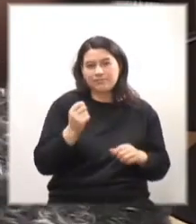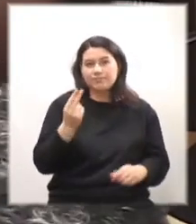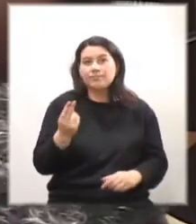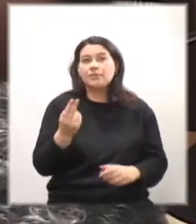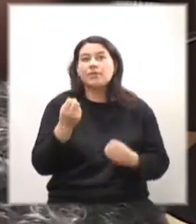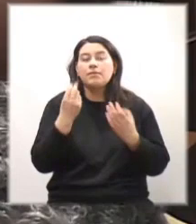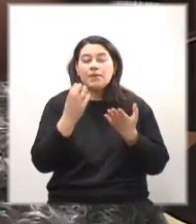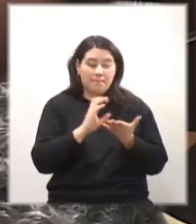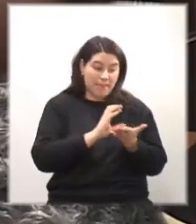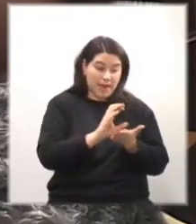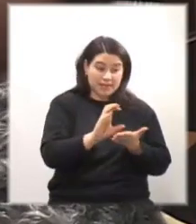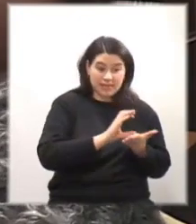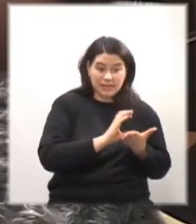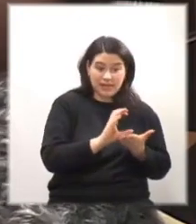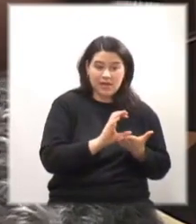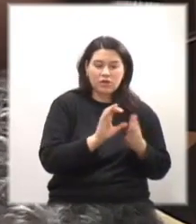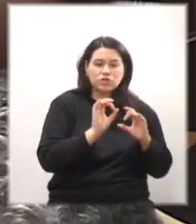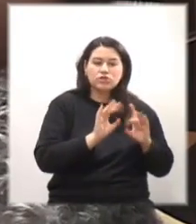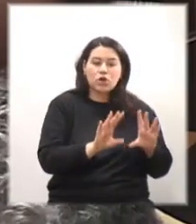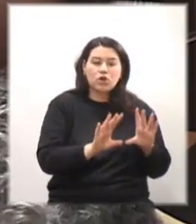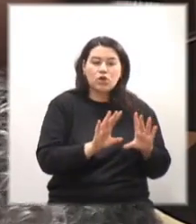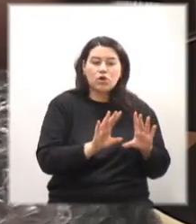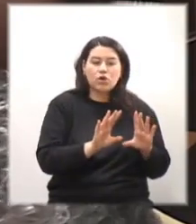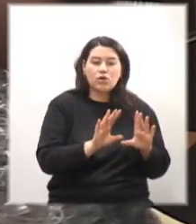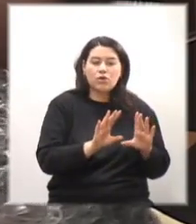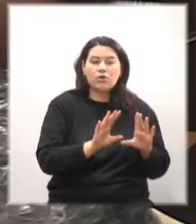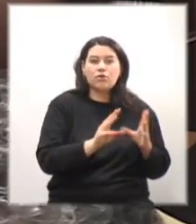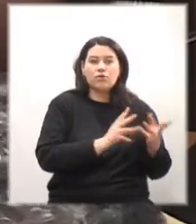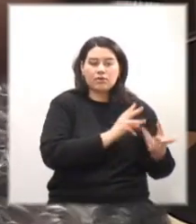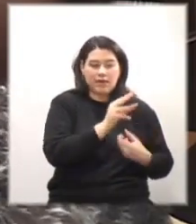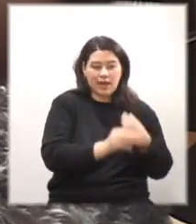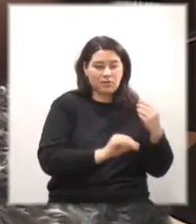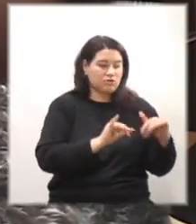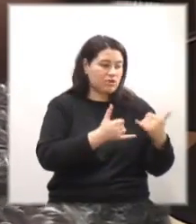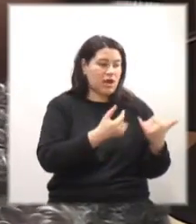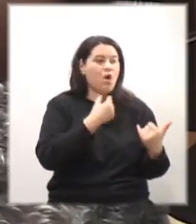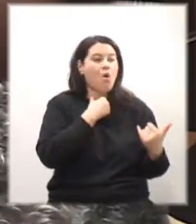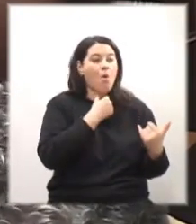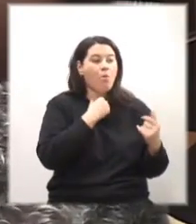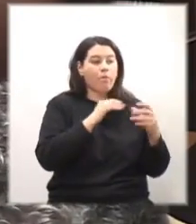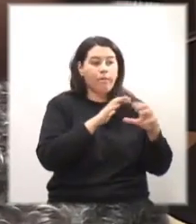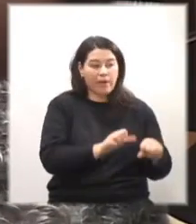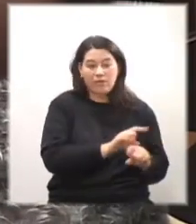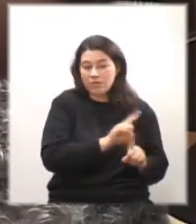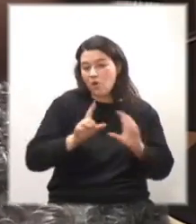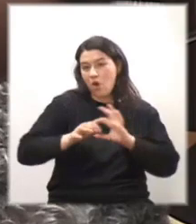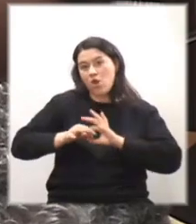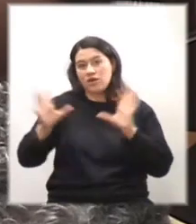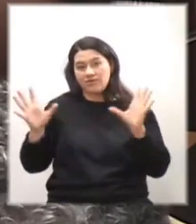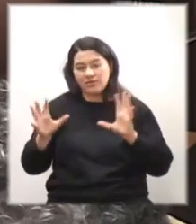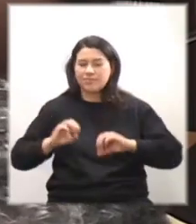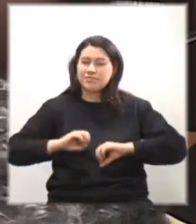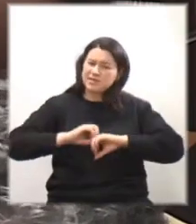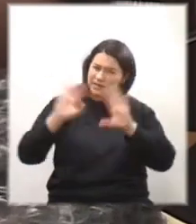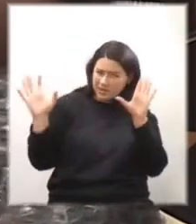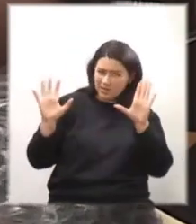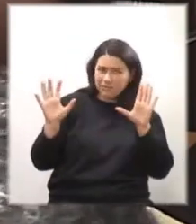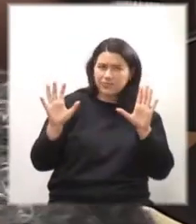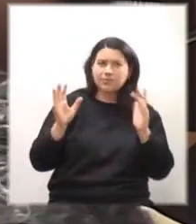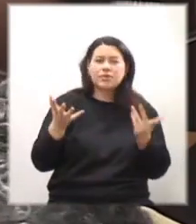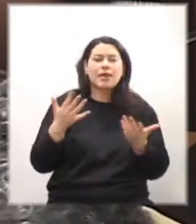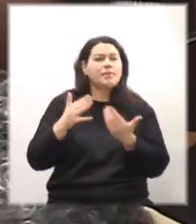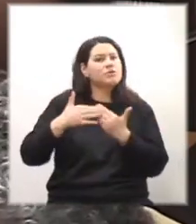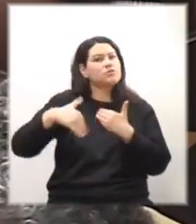ya que las partidas que se asignaron solo cubrían los cargos ocupados, pero no las vacantes. ¿Queda claro?